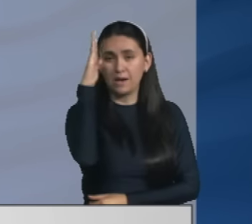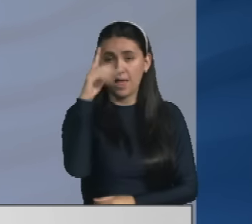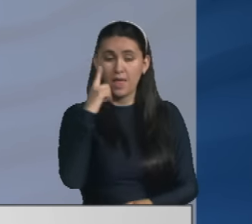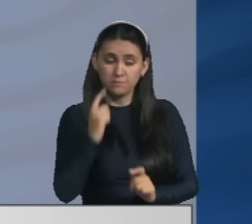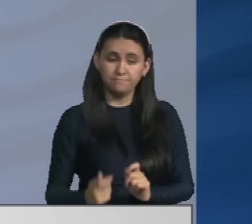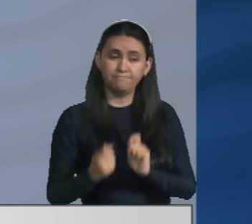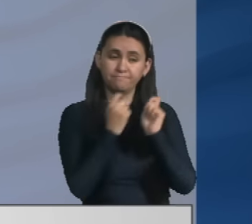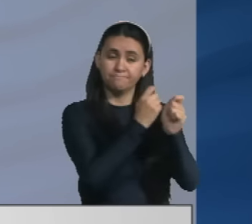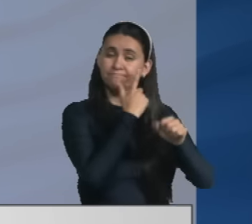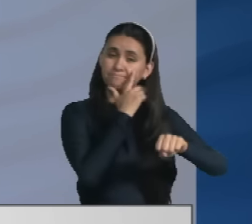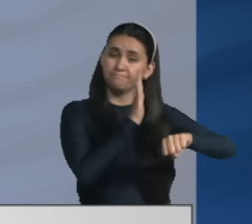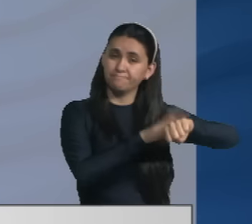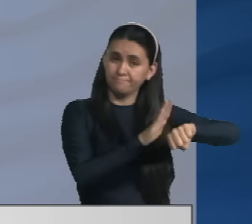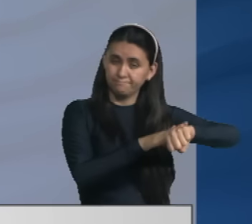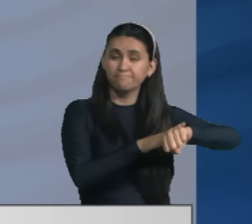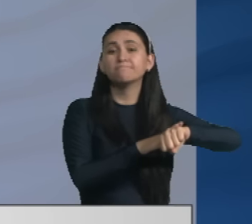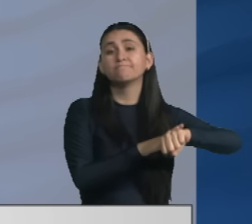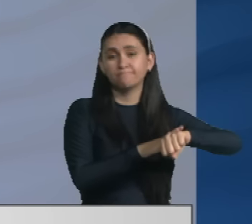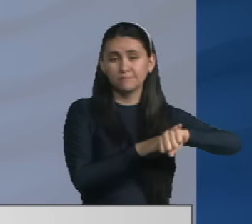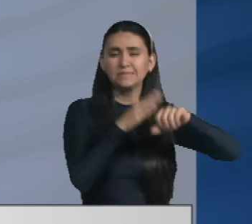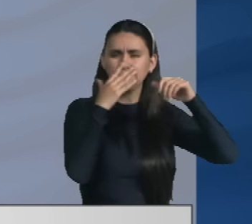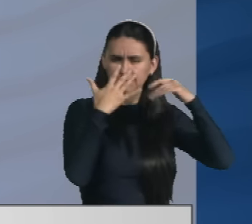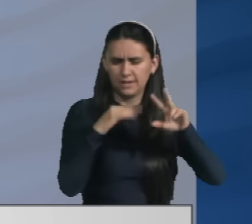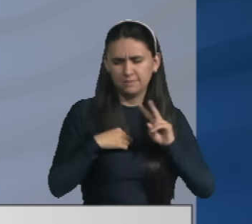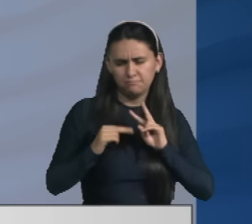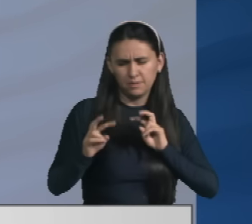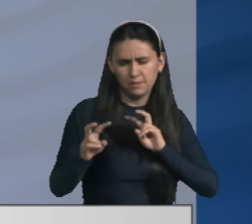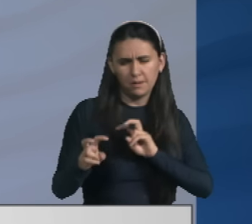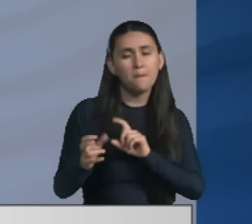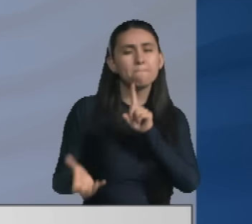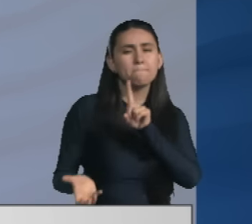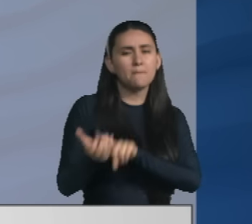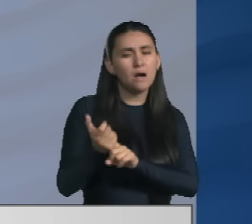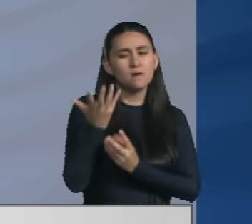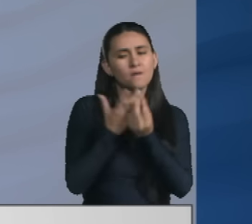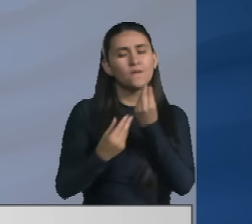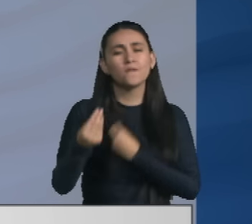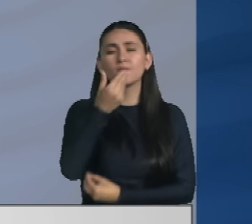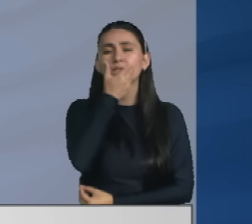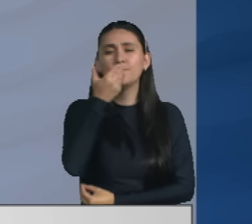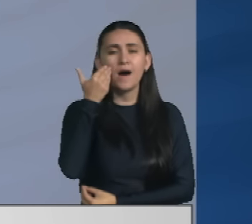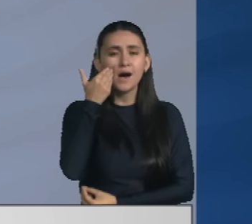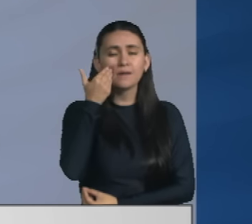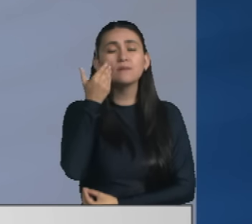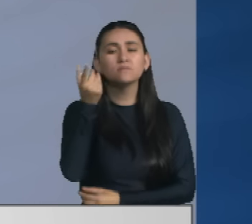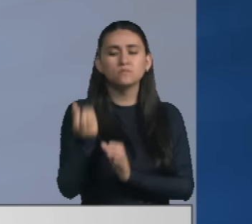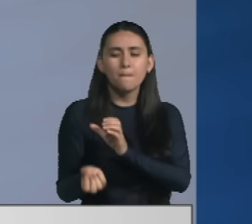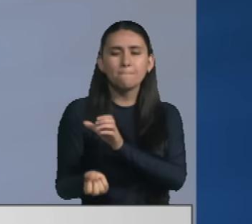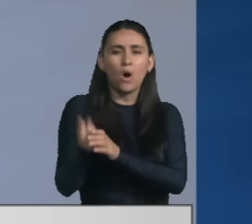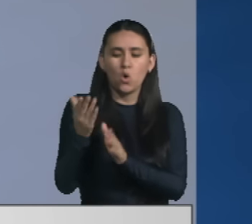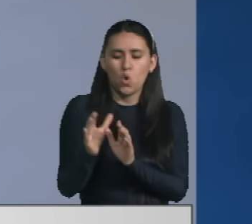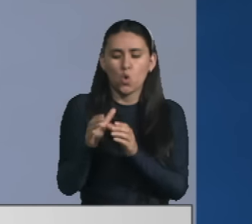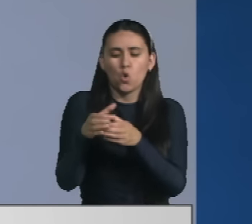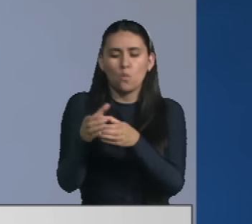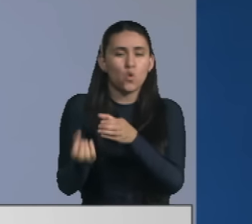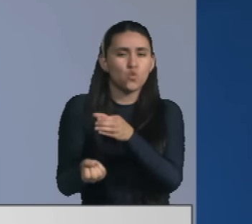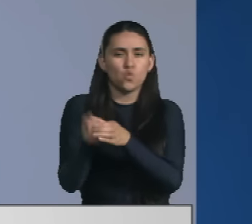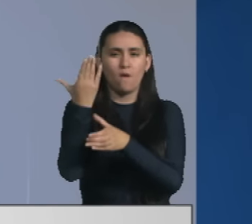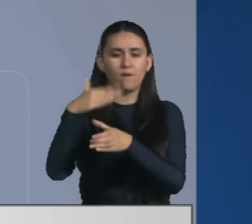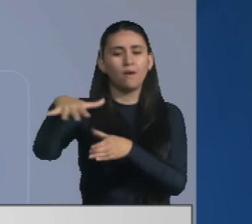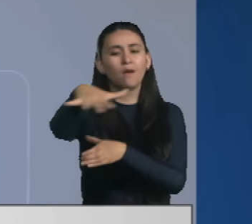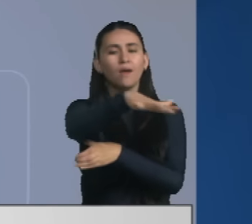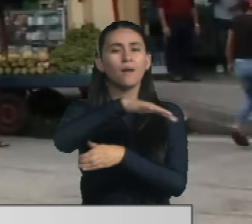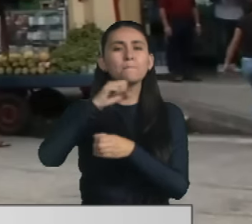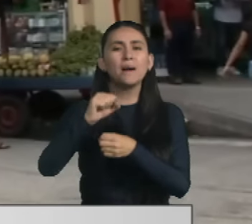Herbert Benavides. Investigaciones de inteligencia a las disidencias de la FARC confirman la creación en Barranquilla del Frente Urbano